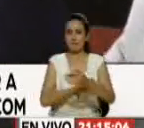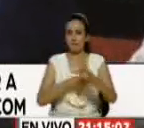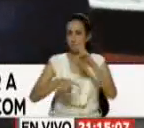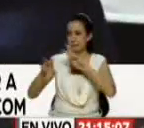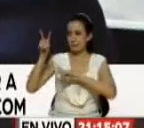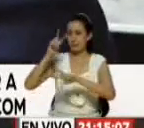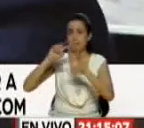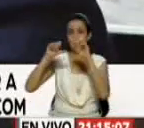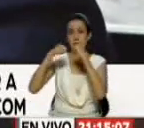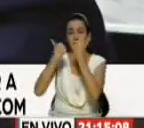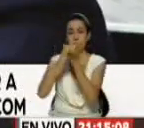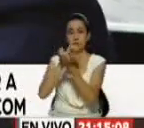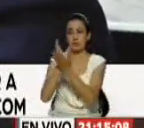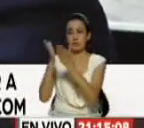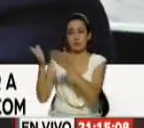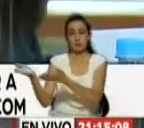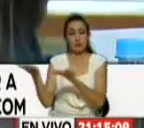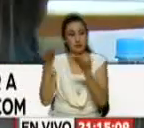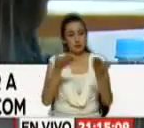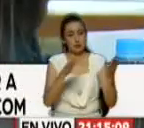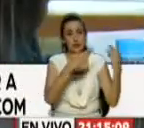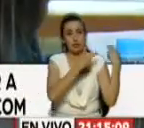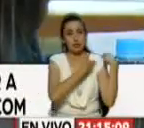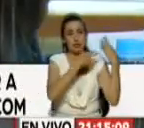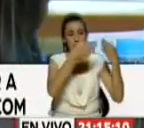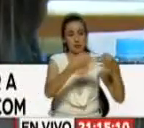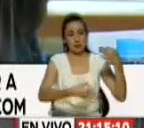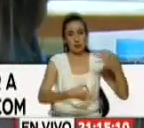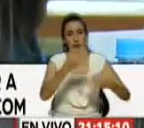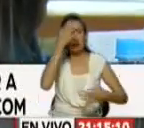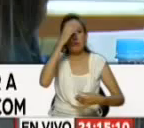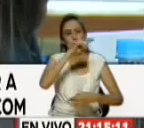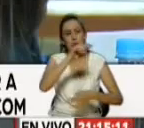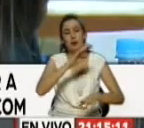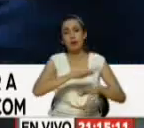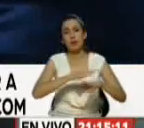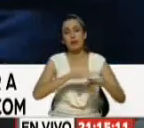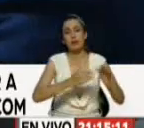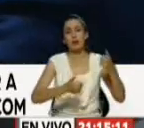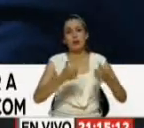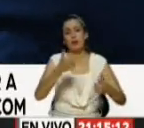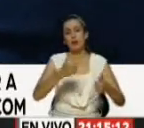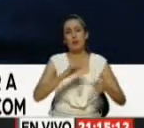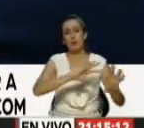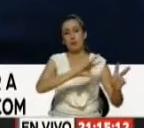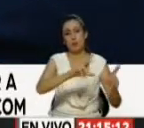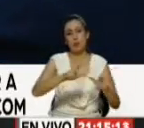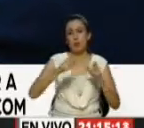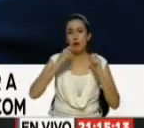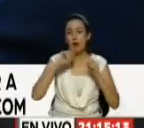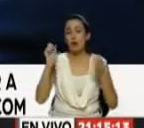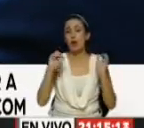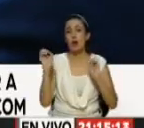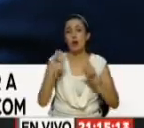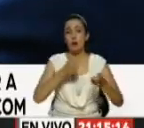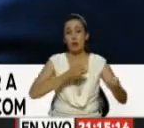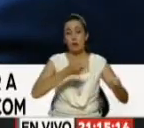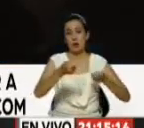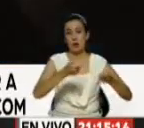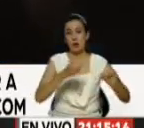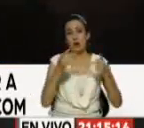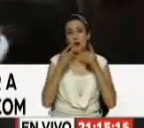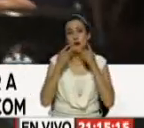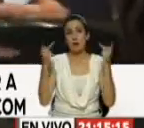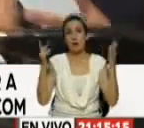legisladores que ponen en manos de la justicia el investigar cuál fue el grado de responsabilidad de Fernando Alvarado en el manejo de recursos